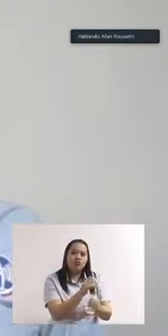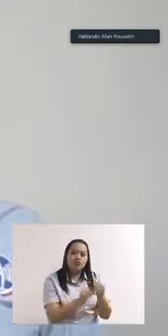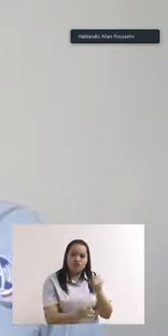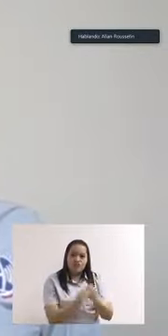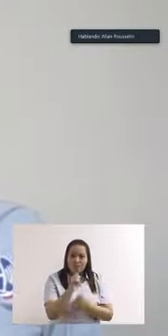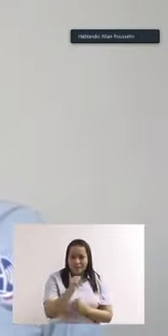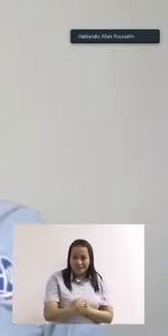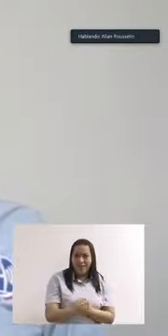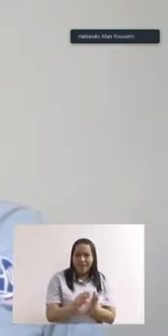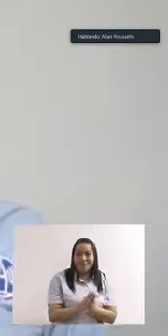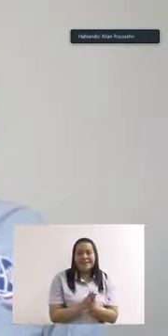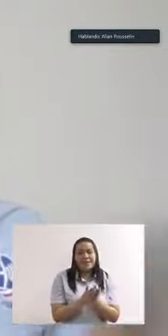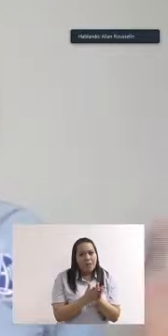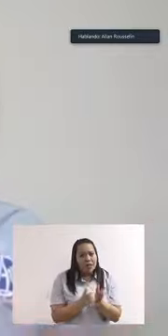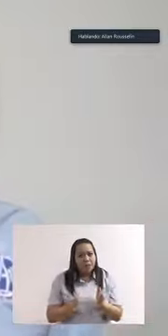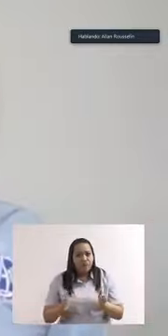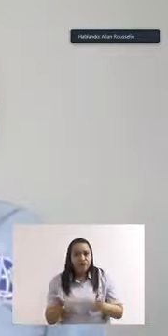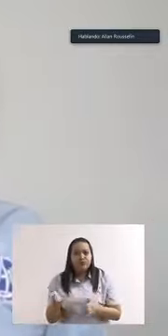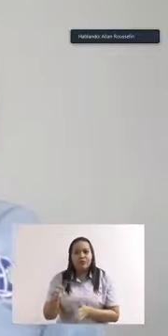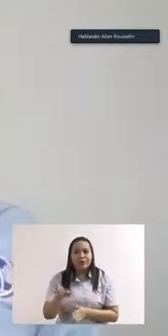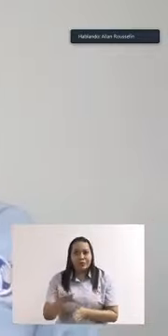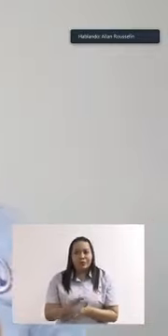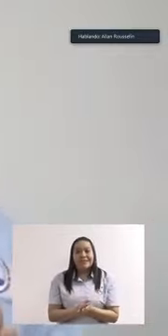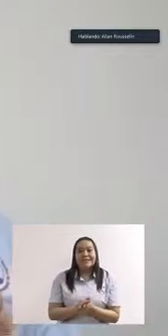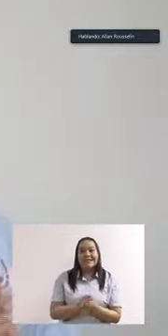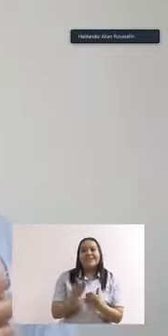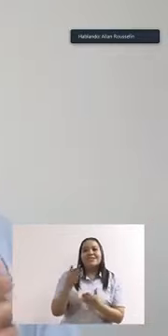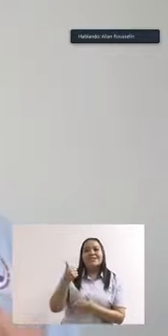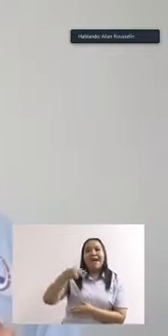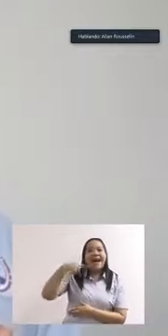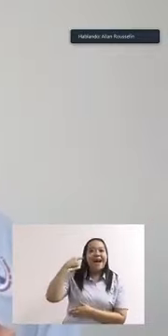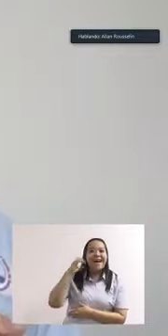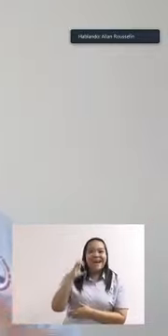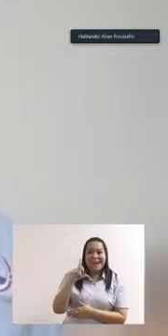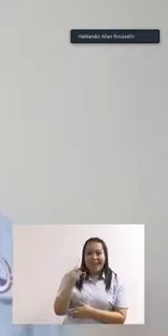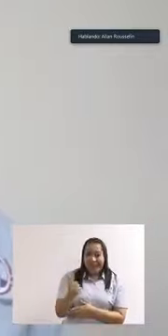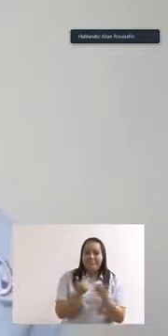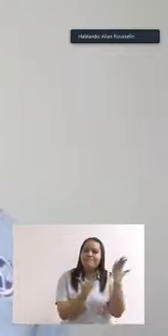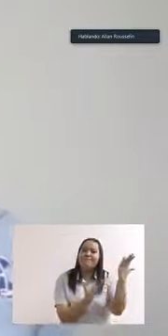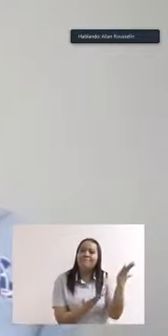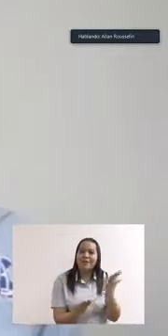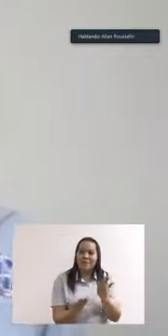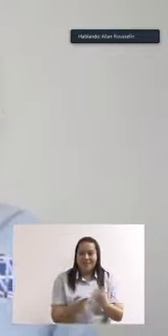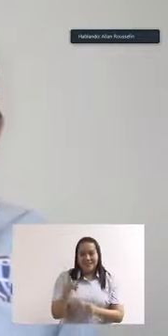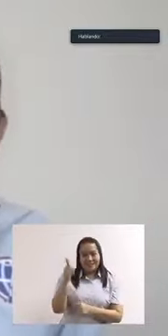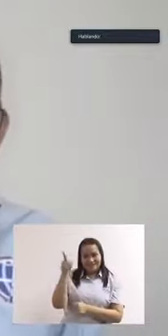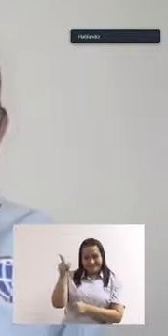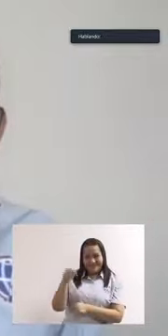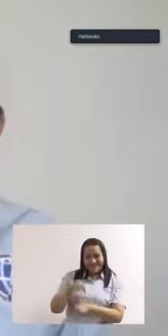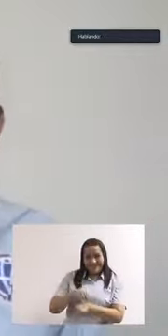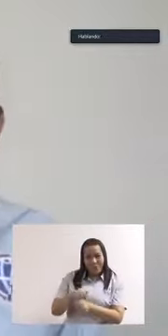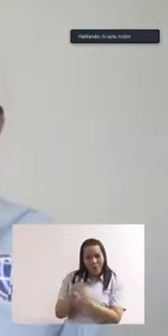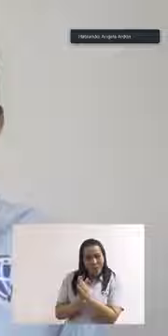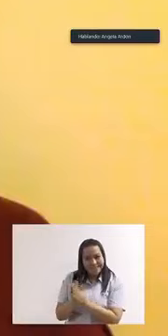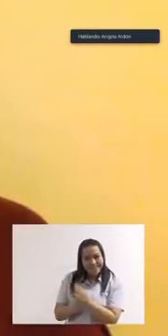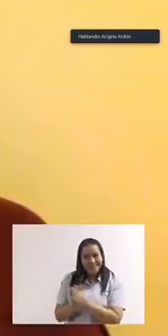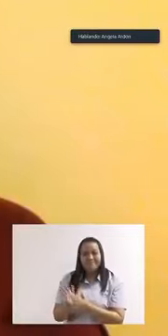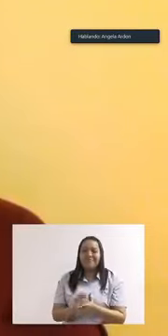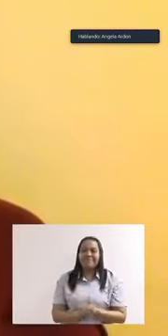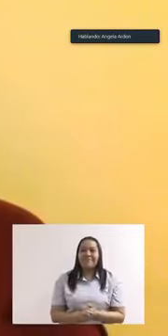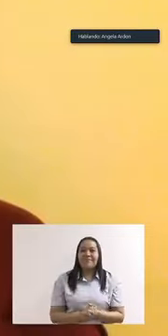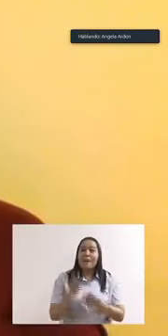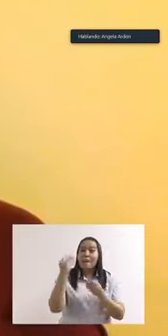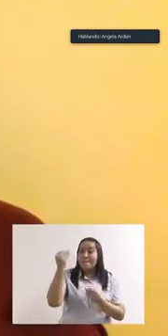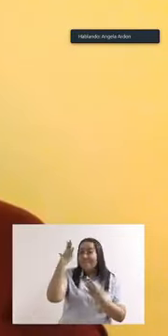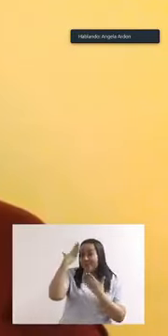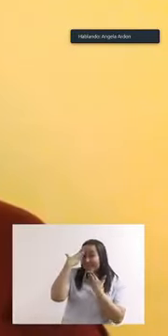pueda ampliar el contenido. De nuevo, Ángela, bienvenida y tuyo es el tiempo. Muchísimas gracias,